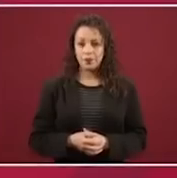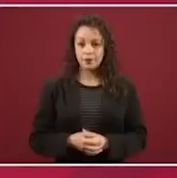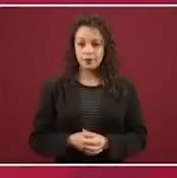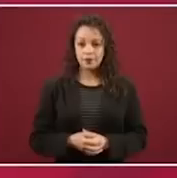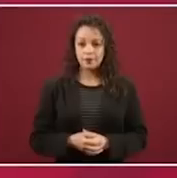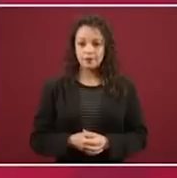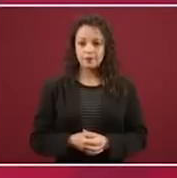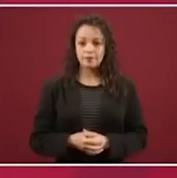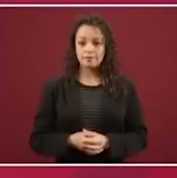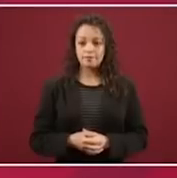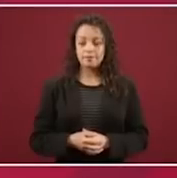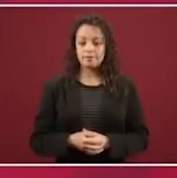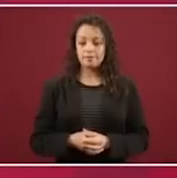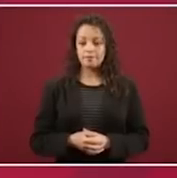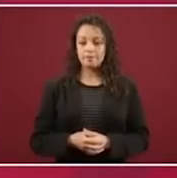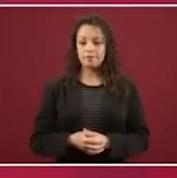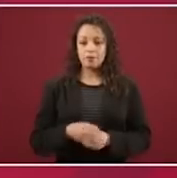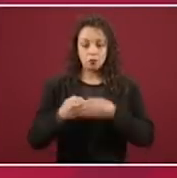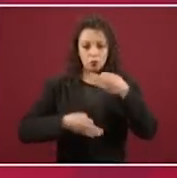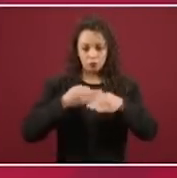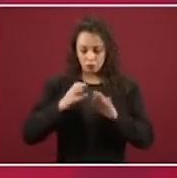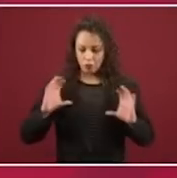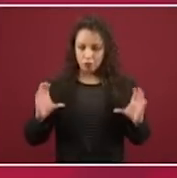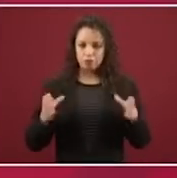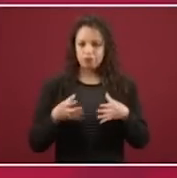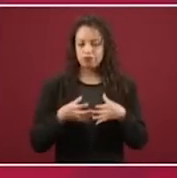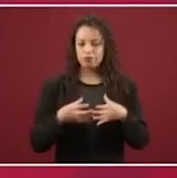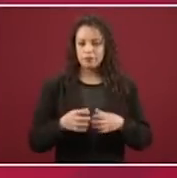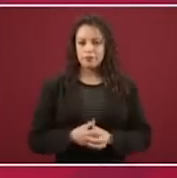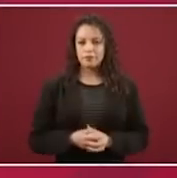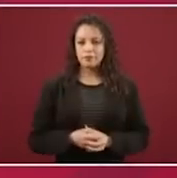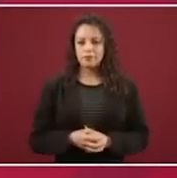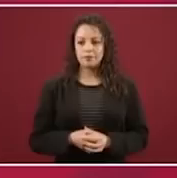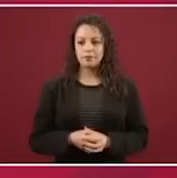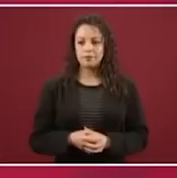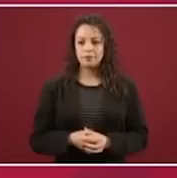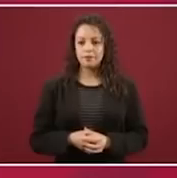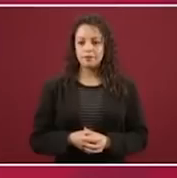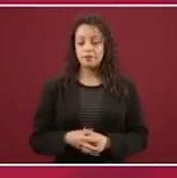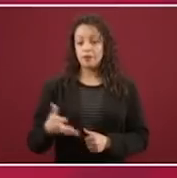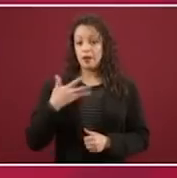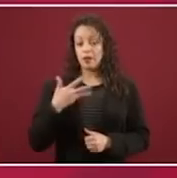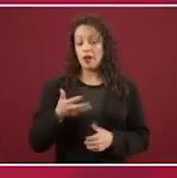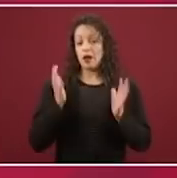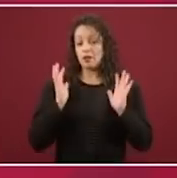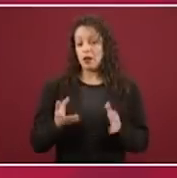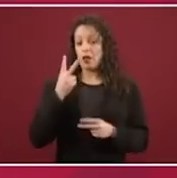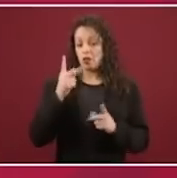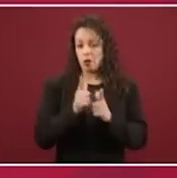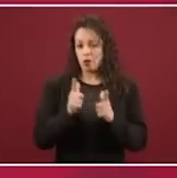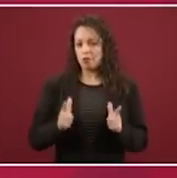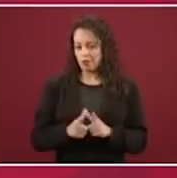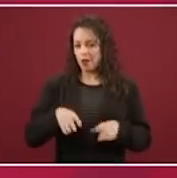en forma integral, y tenemos ya 2 gabinetes